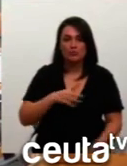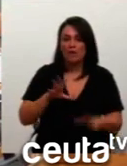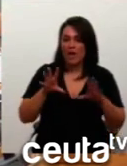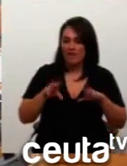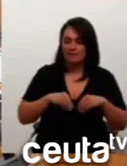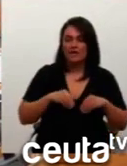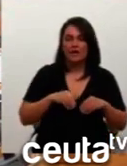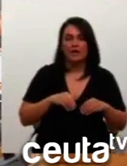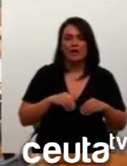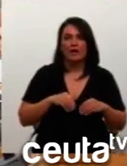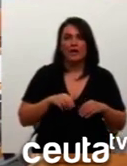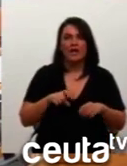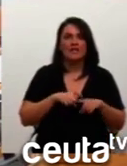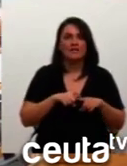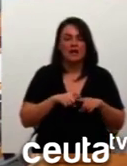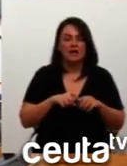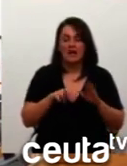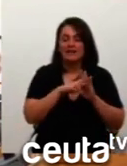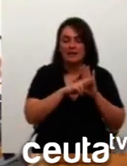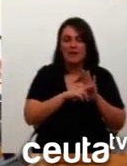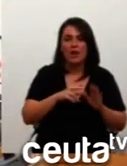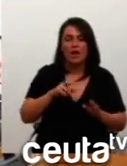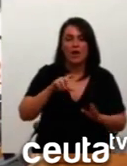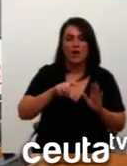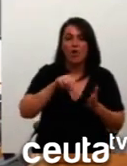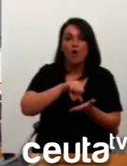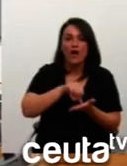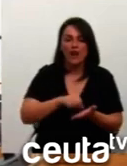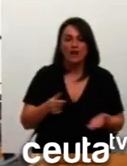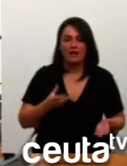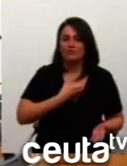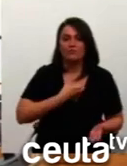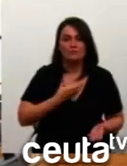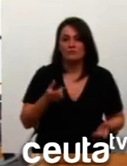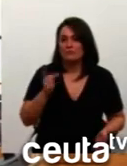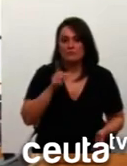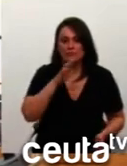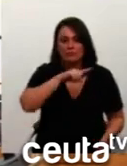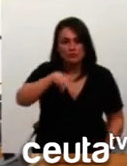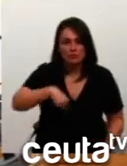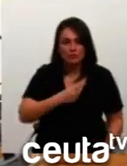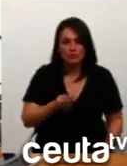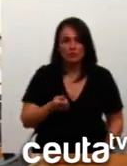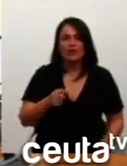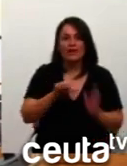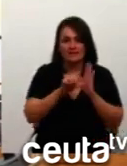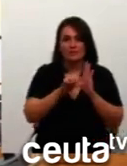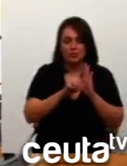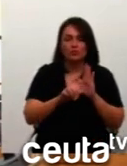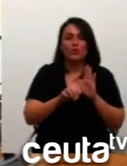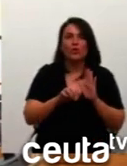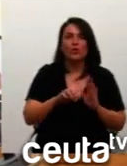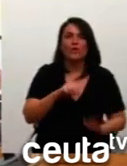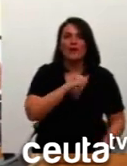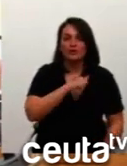régimen local? ¿Por qué quiere usted que seamos solo régimen local cuando nosotros somos régimen local con estatuto de autonomía